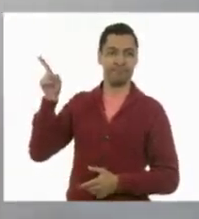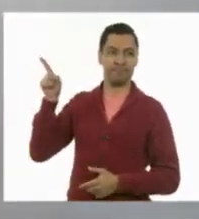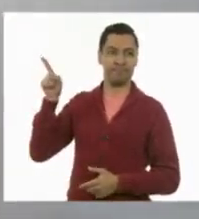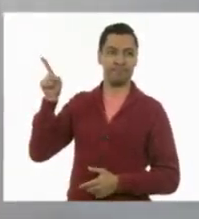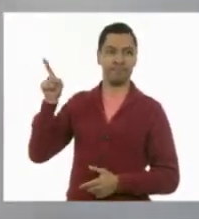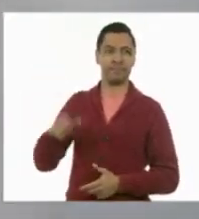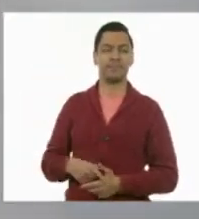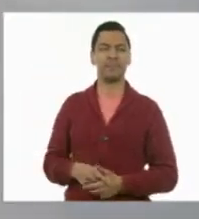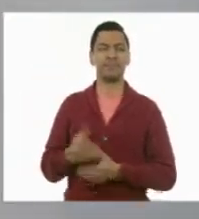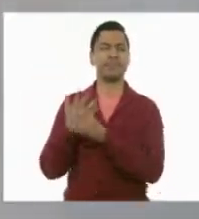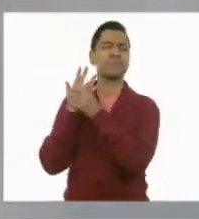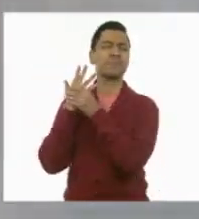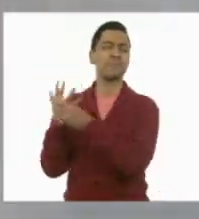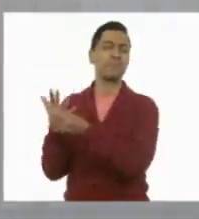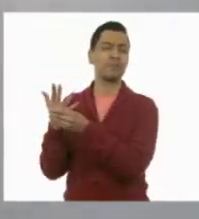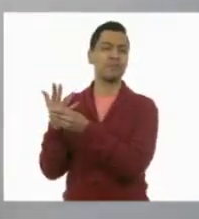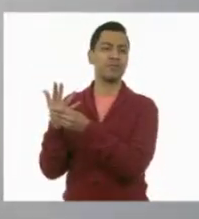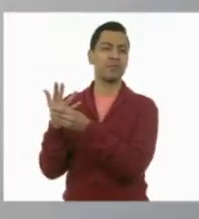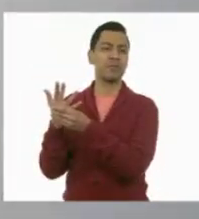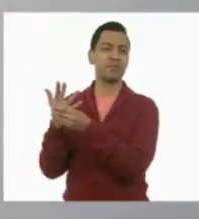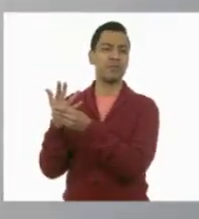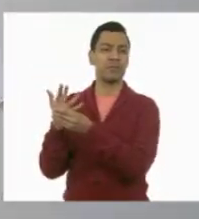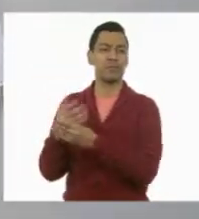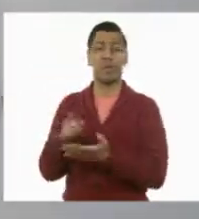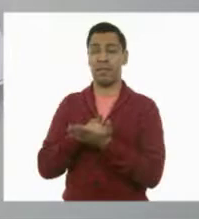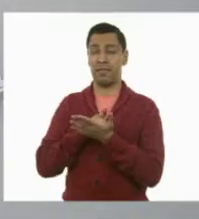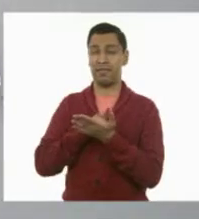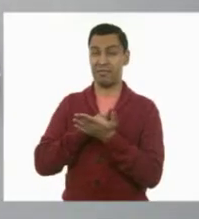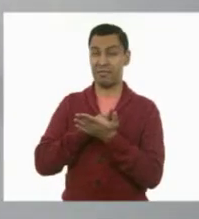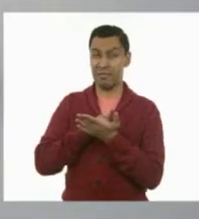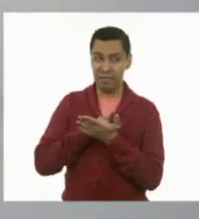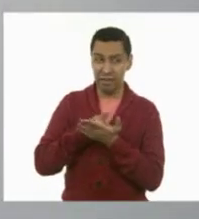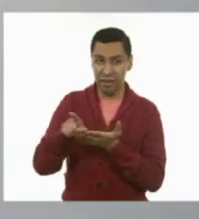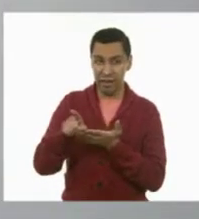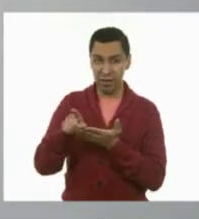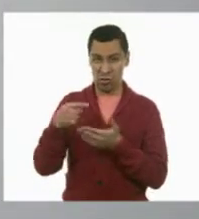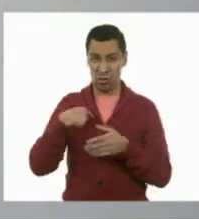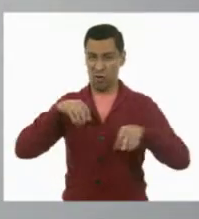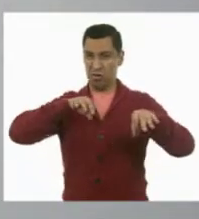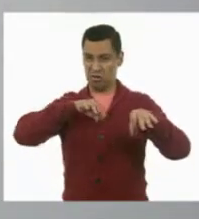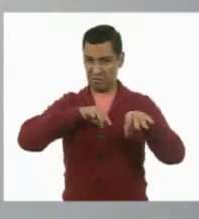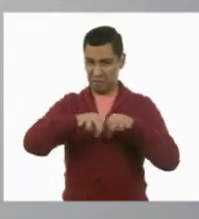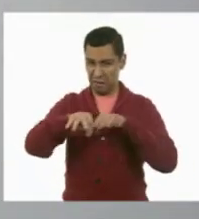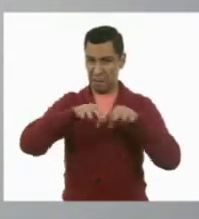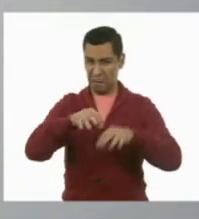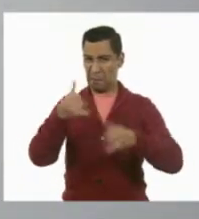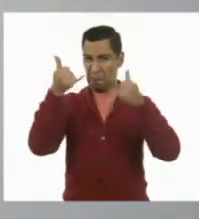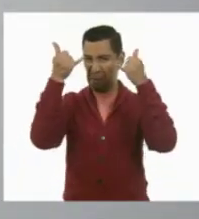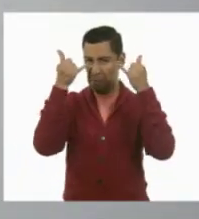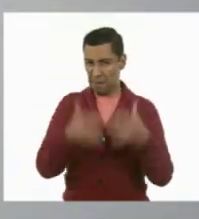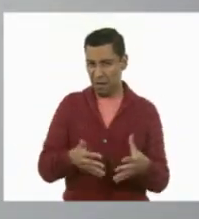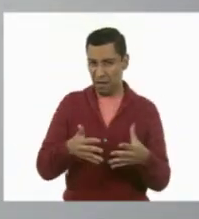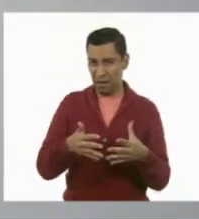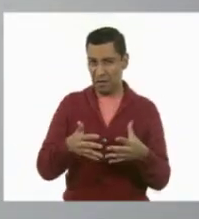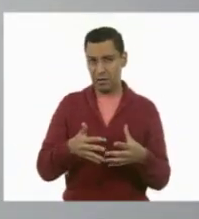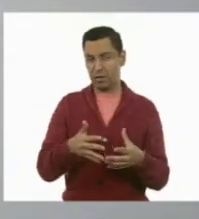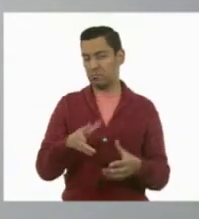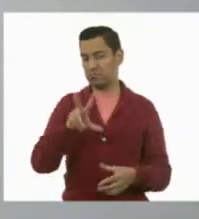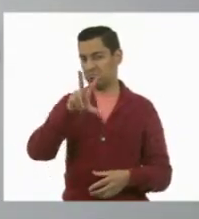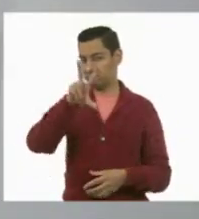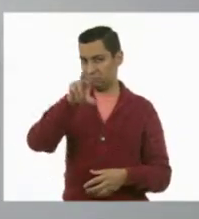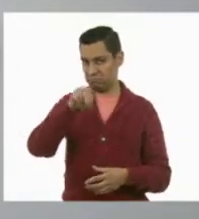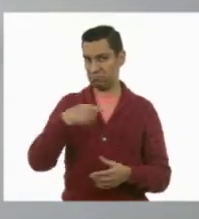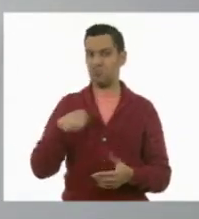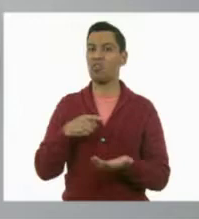Dice... ay, ay, ay. Derecho a no ser obligado a trabajar y que afecte su desarrollo y su